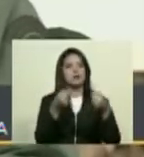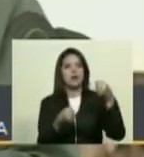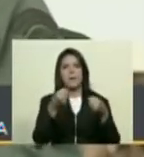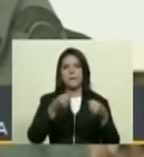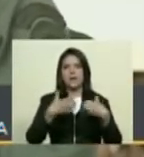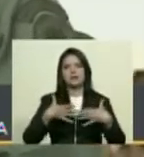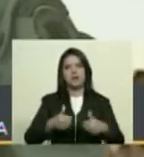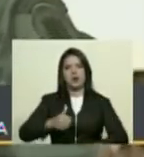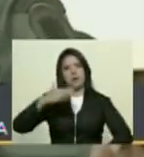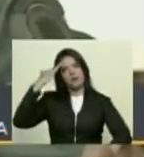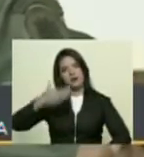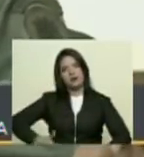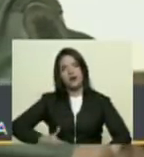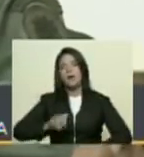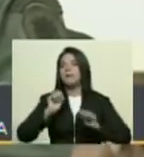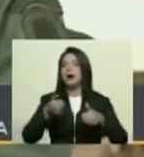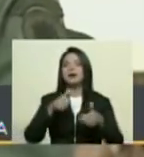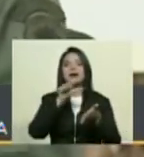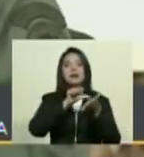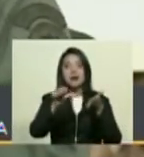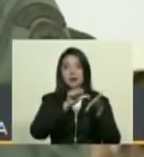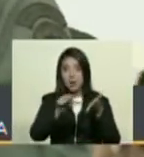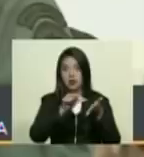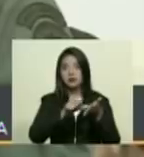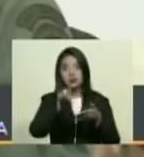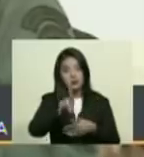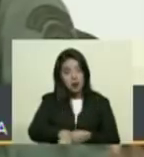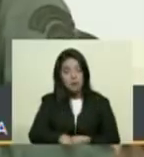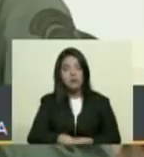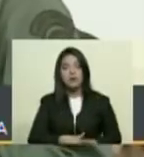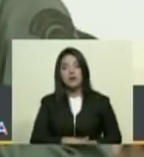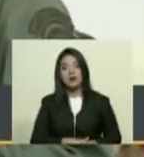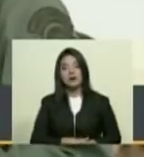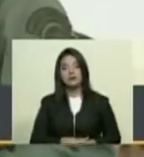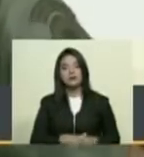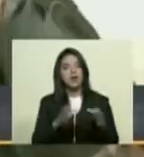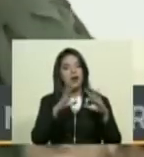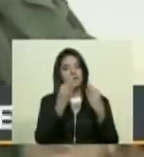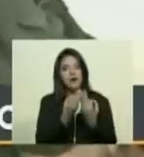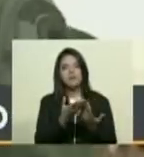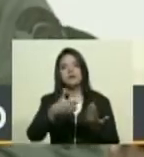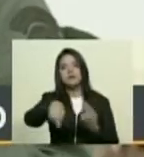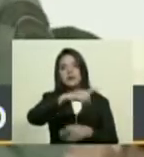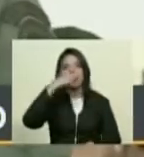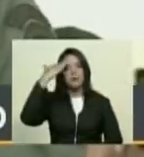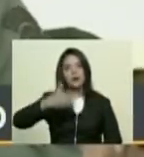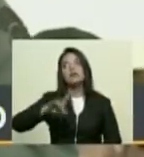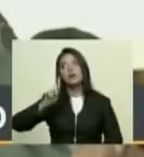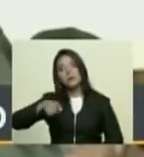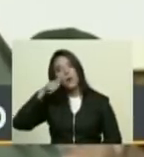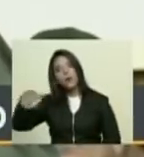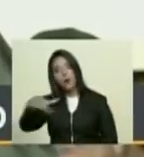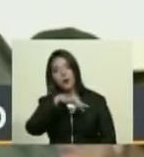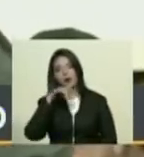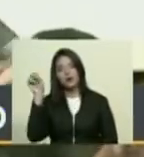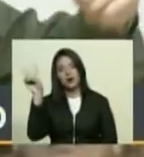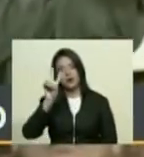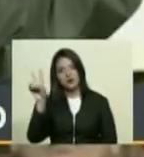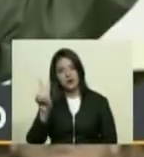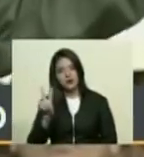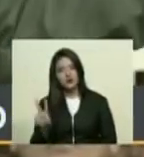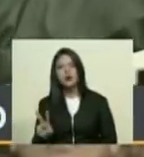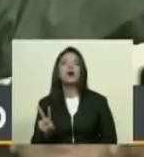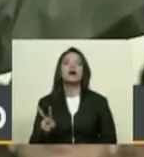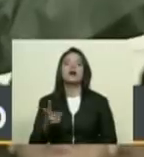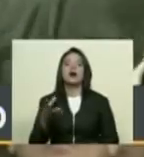militar. Vamos a hacer intervenciones quirúrgicas a la familia militar y también al pueblo de Venezuela, con